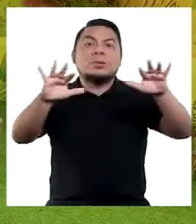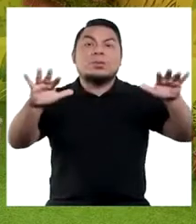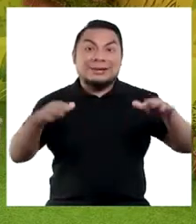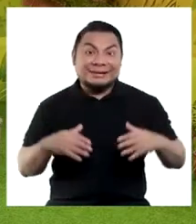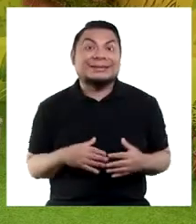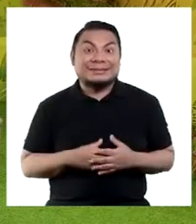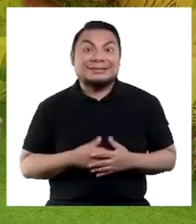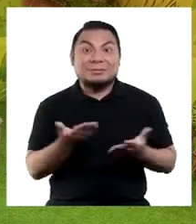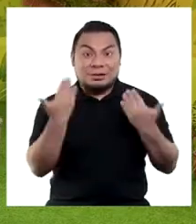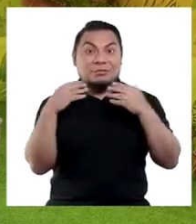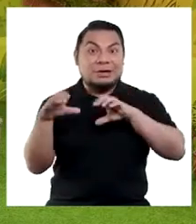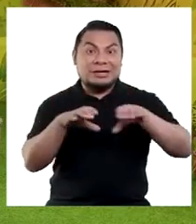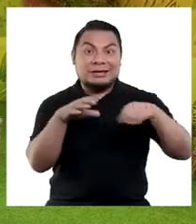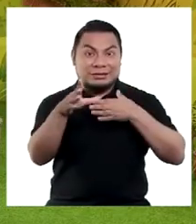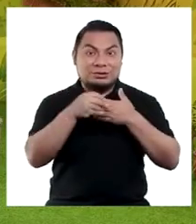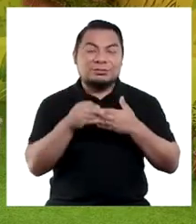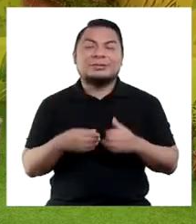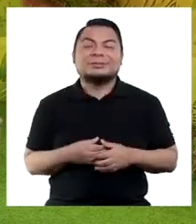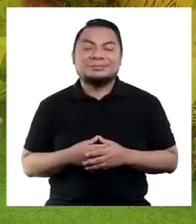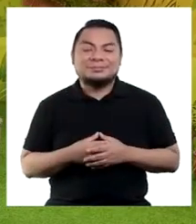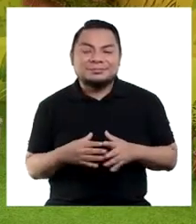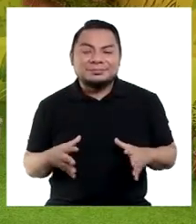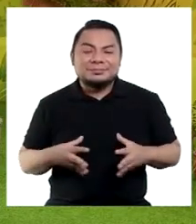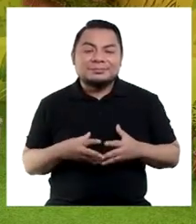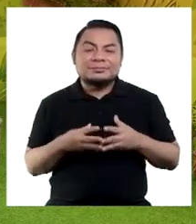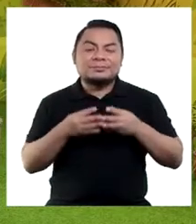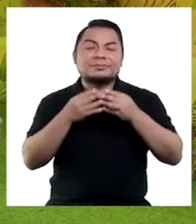pluma hacia arriba vamos a hacerlo